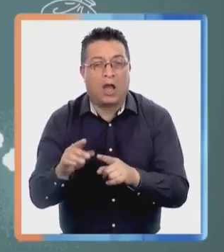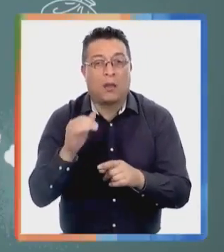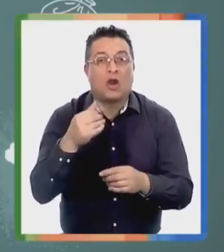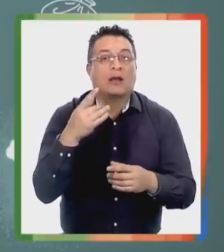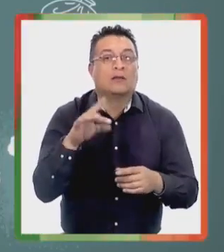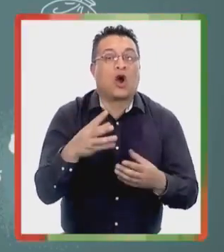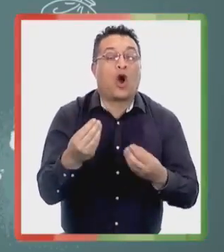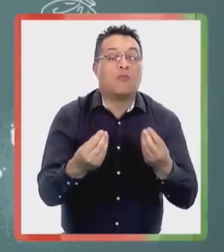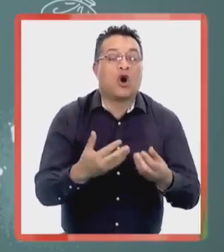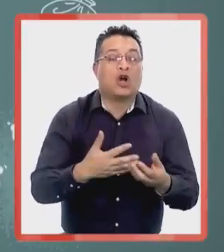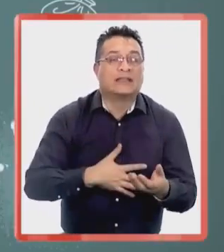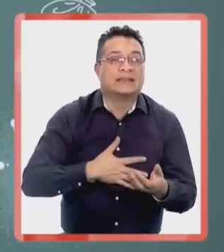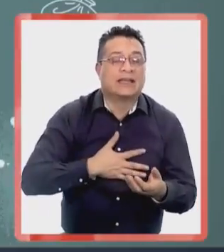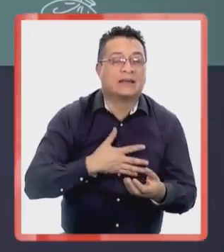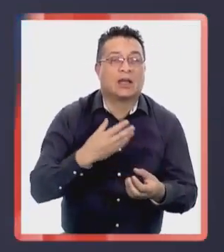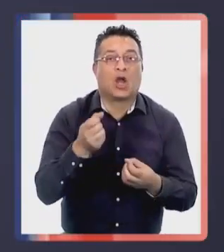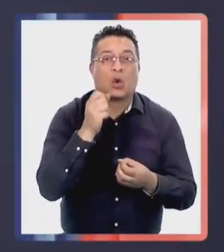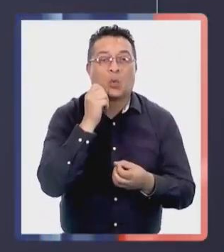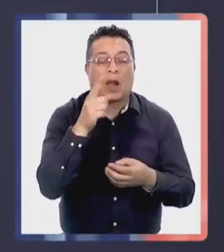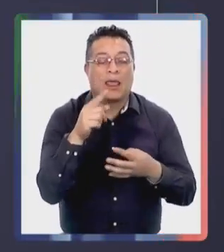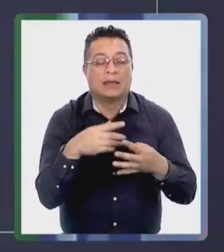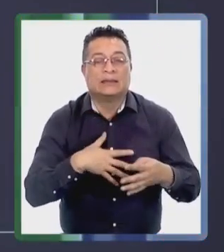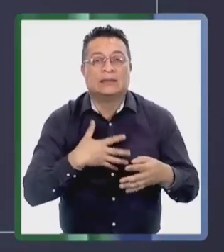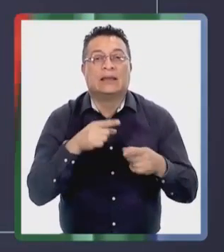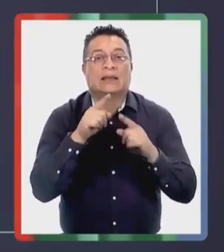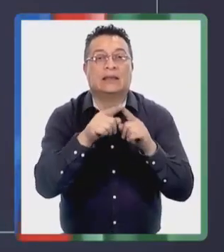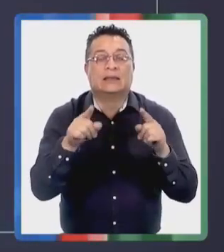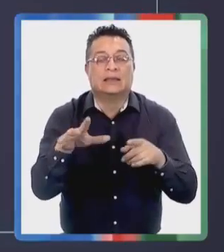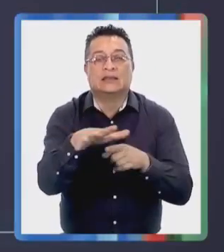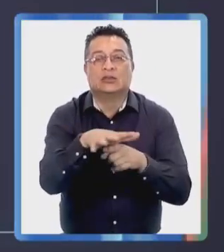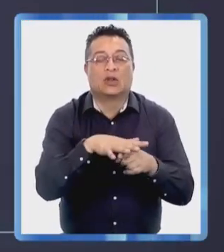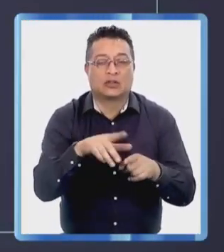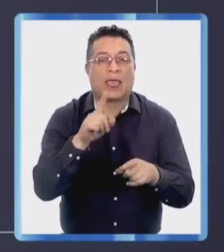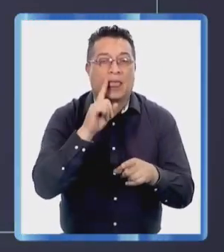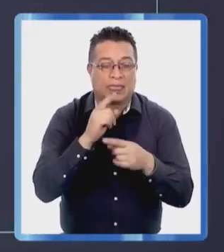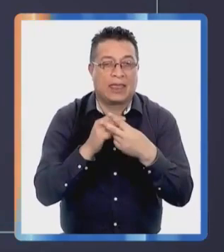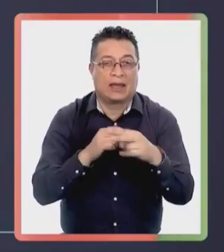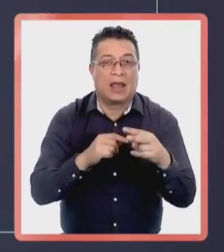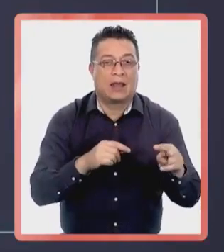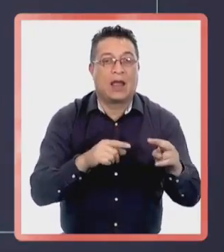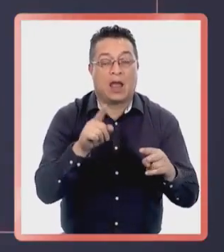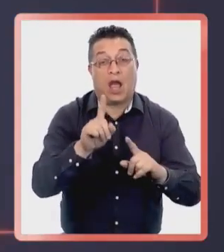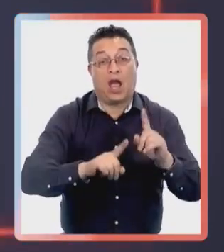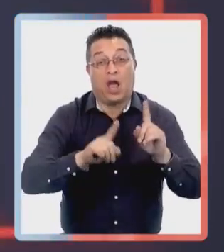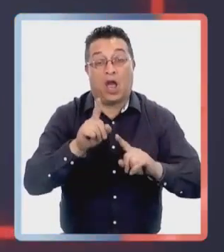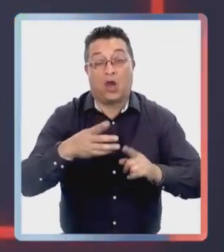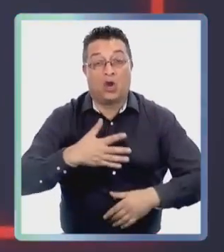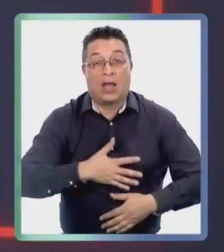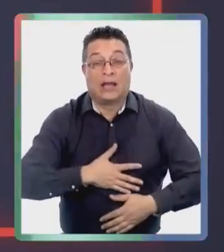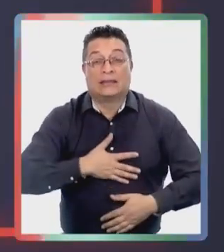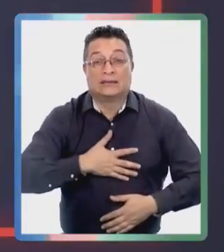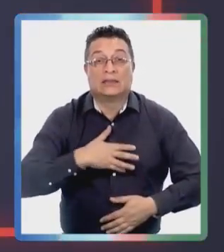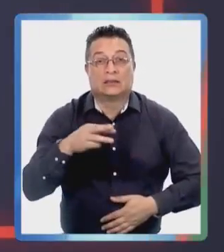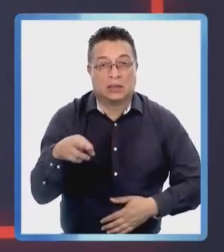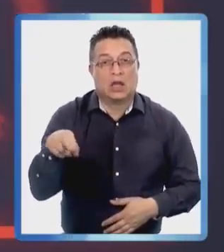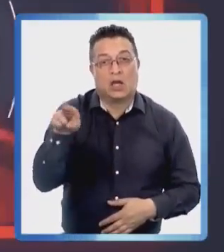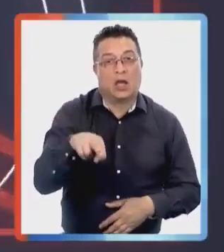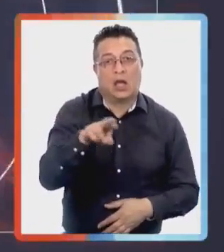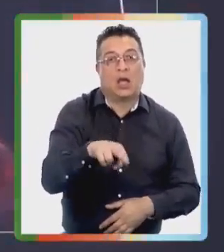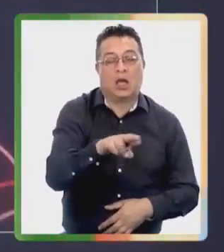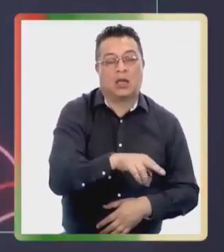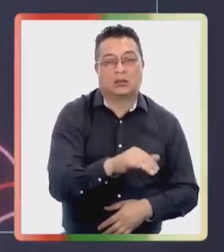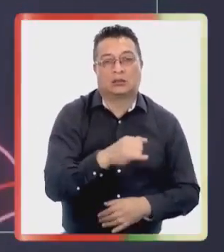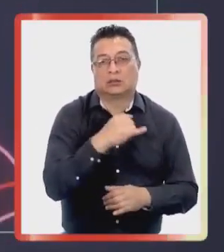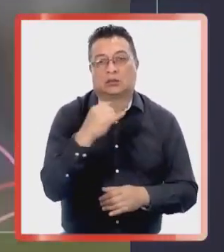saber cómo se siente el paciente y cuáles son los síntomas y en qué situaciones el paciente tiene los síntomas. Hay pacientes que tienen síntomas en forma